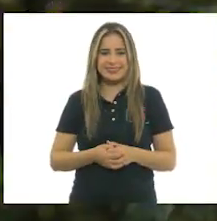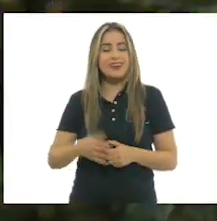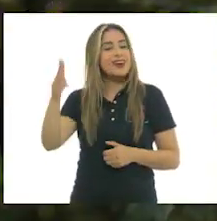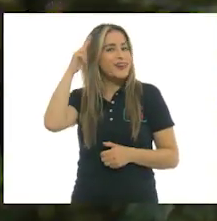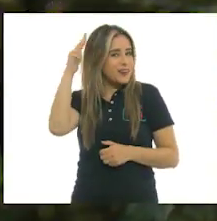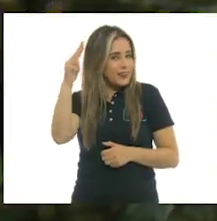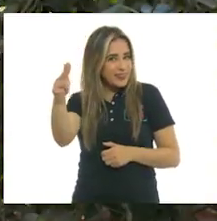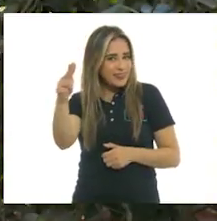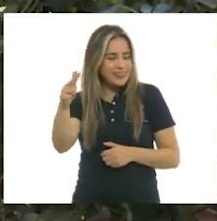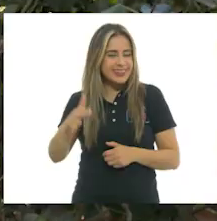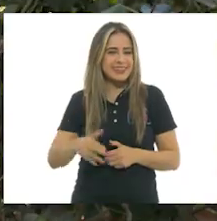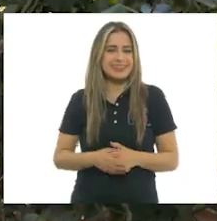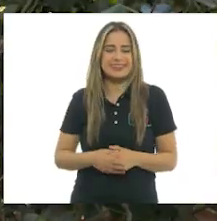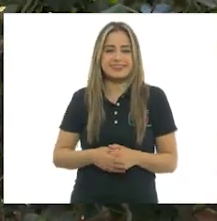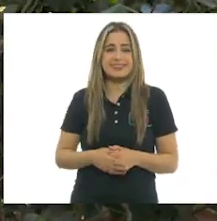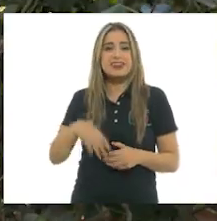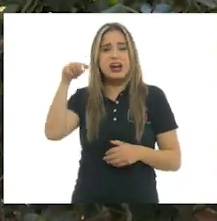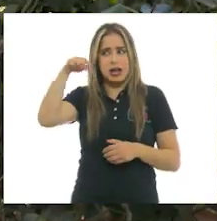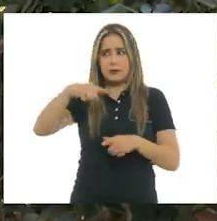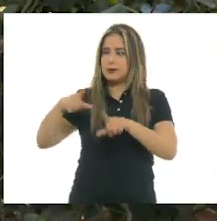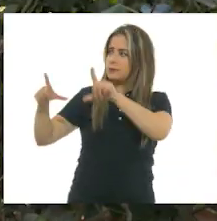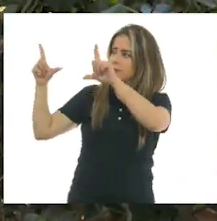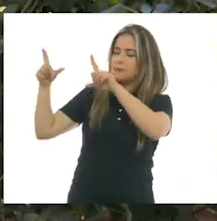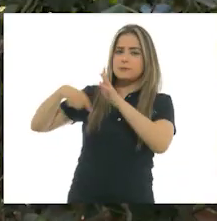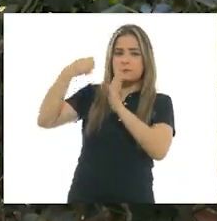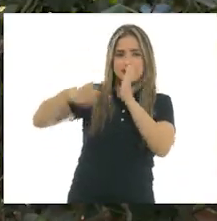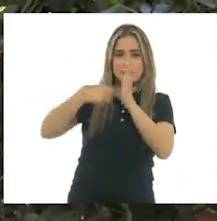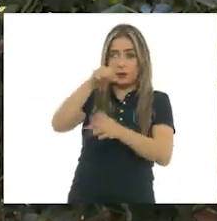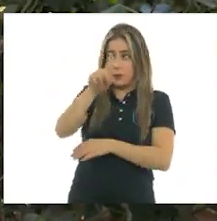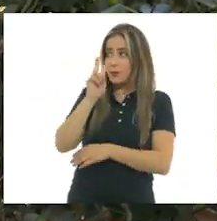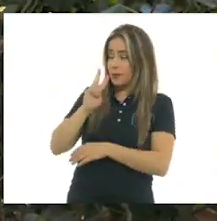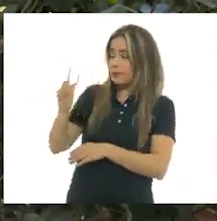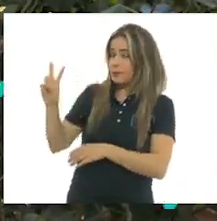¡Hola! ¡Vamos a ver el siguiente video!